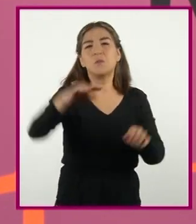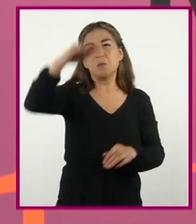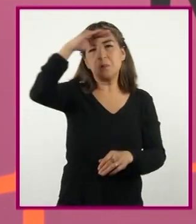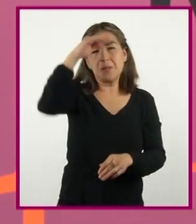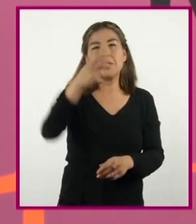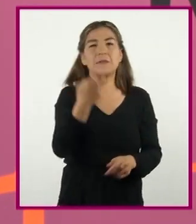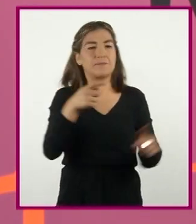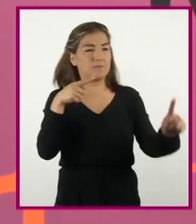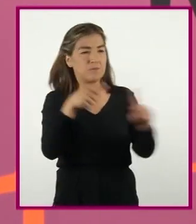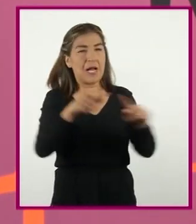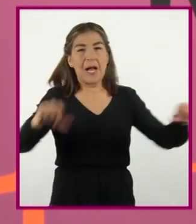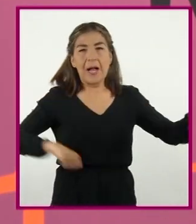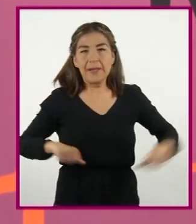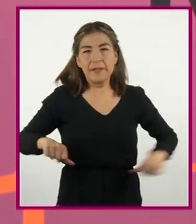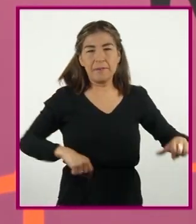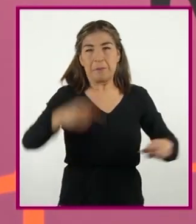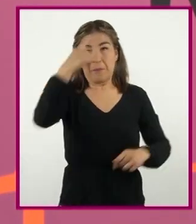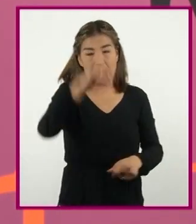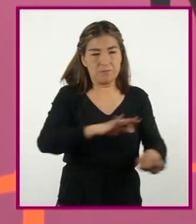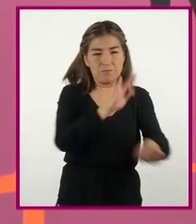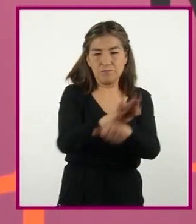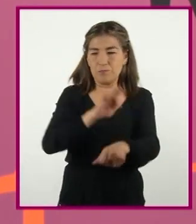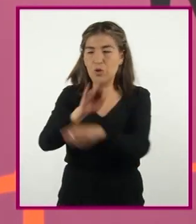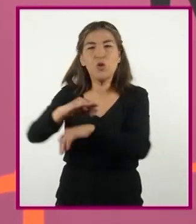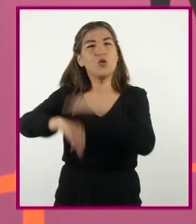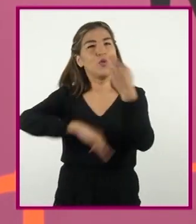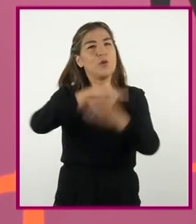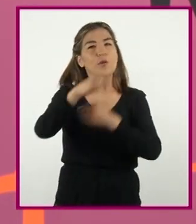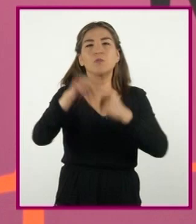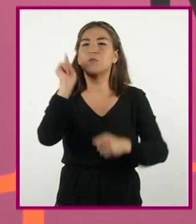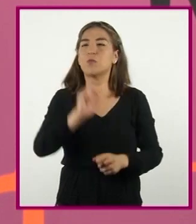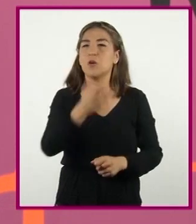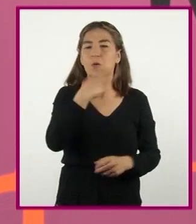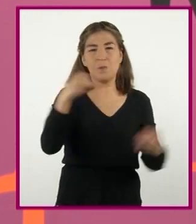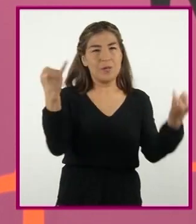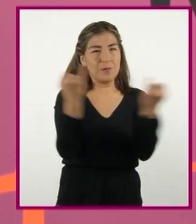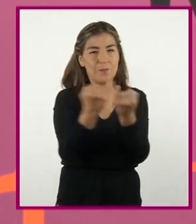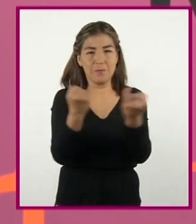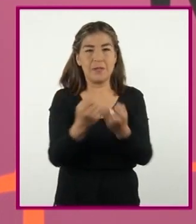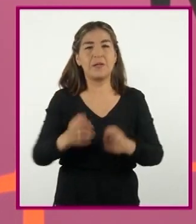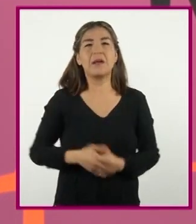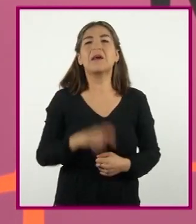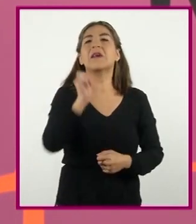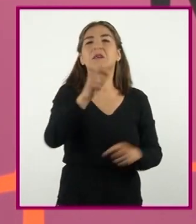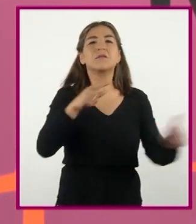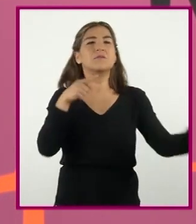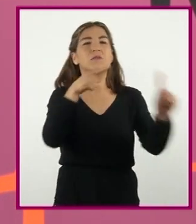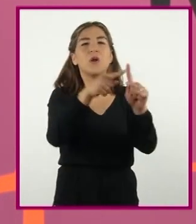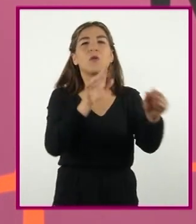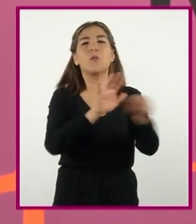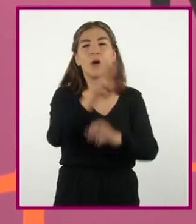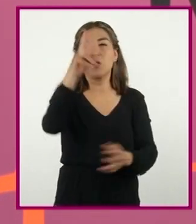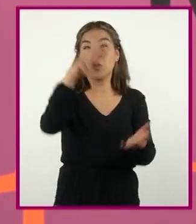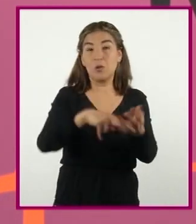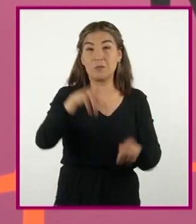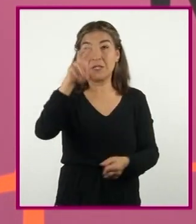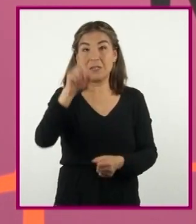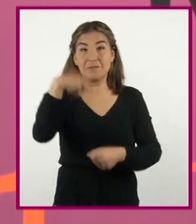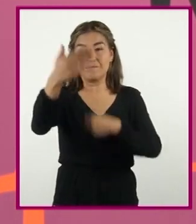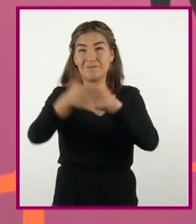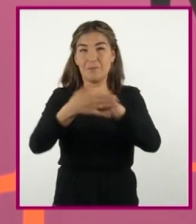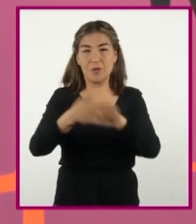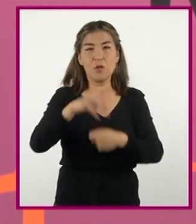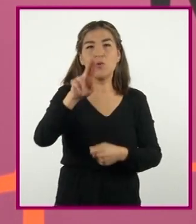las acciones a favor de todos y todas. Un ejemplo son los Objetivos 2030 de la